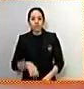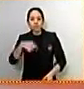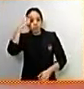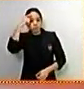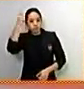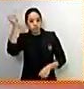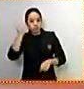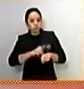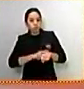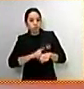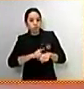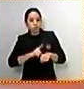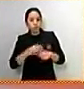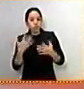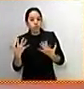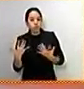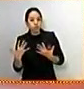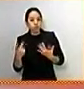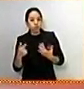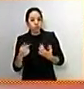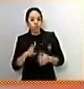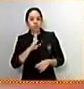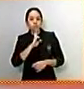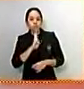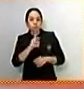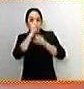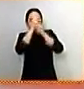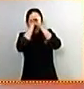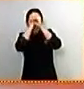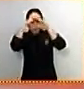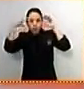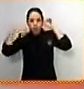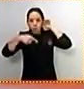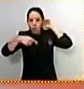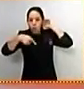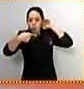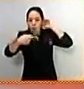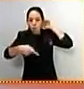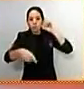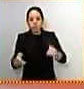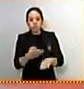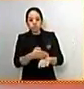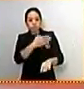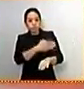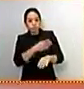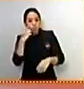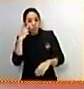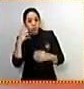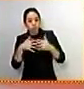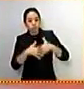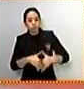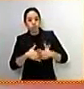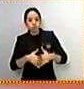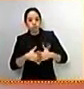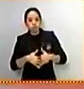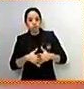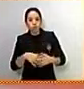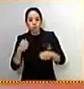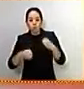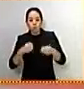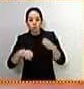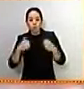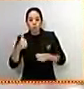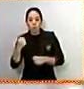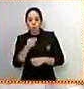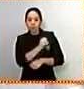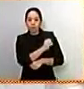Señores, ha llegado el momento que tanto han estado esperando para hacer sus sueños una realidad con Adiaria. Pero antes quiero mostrarles que ambas máquinas contienen 10 esferas en el